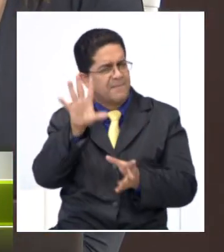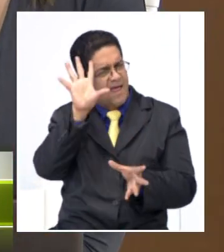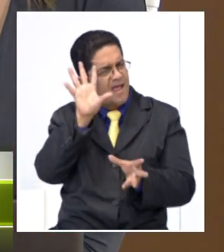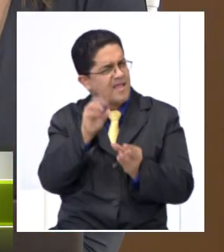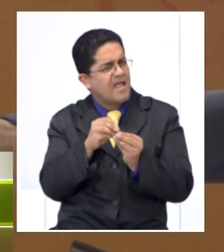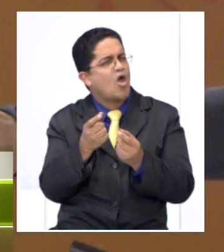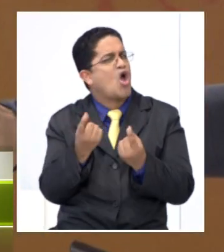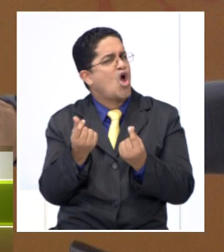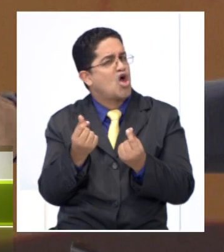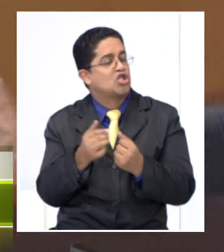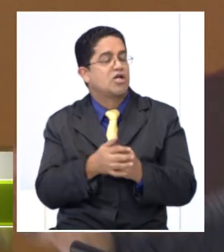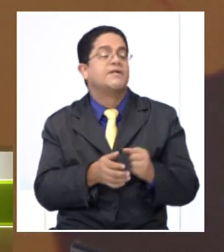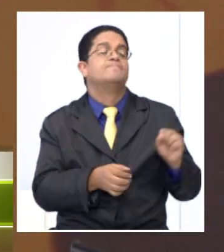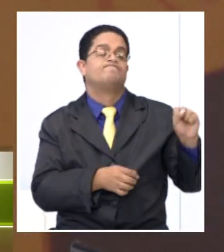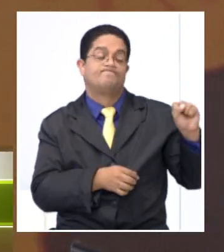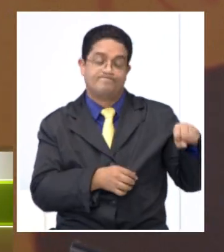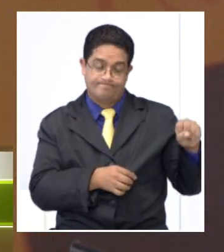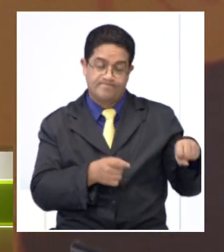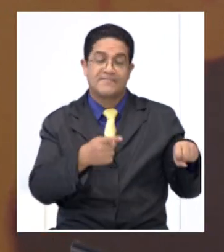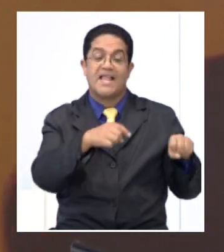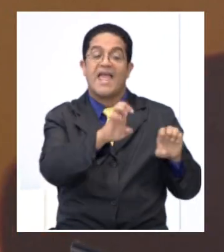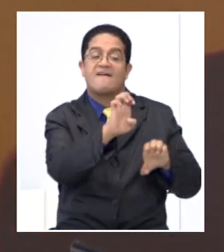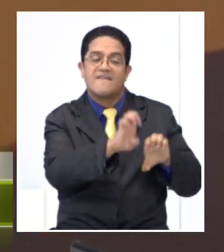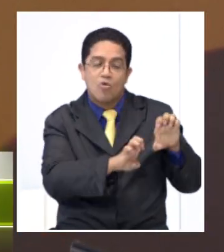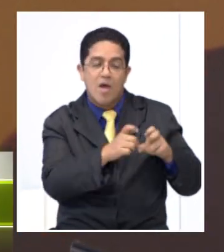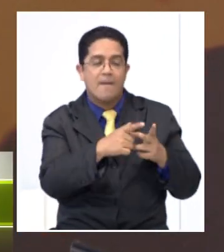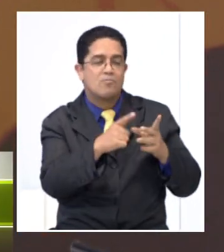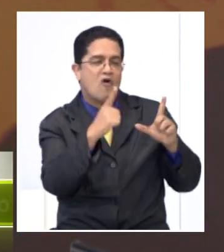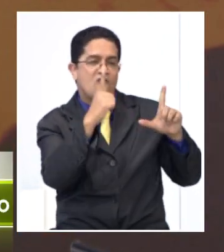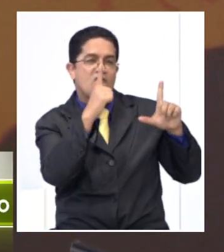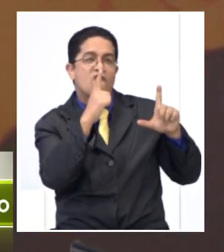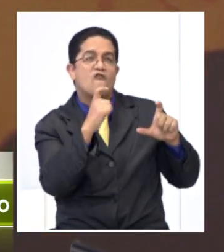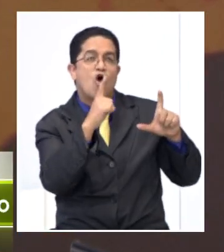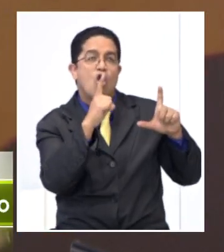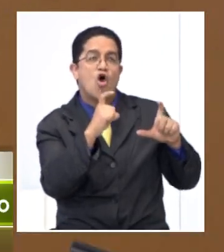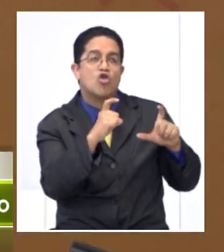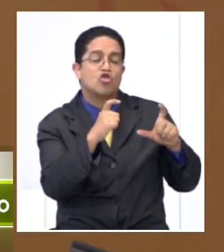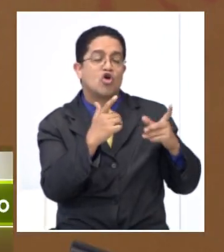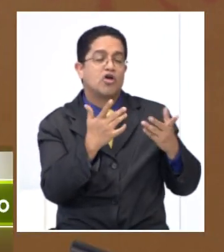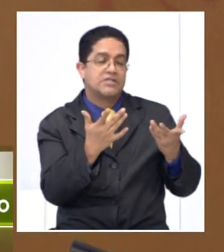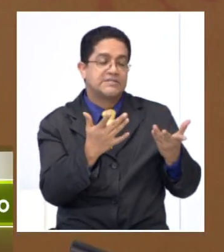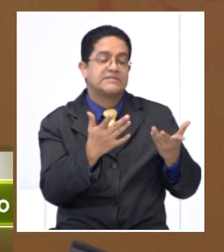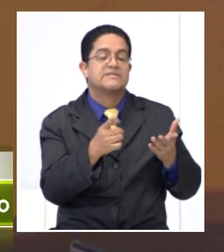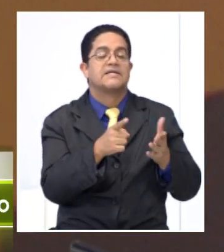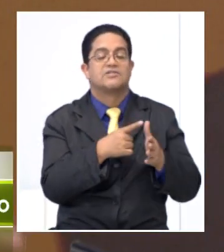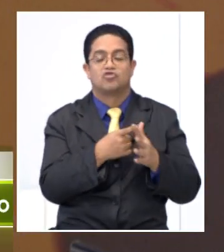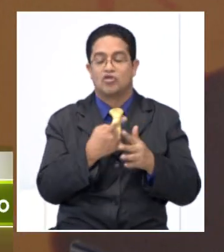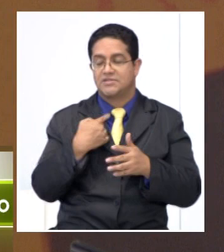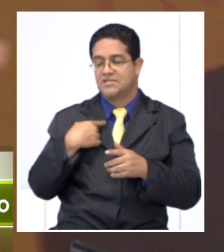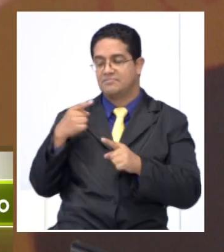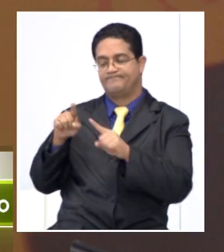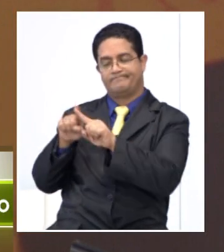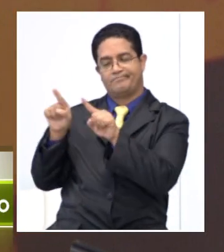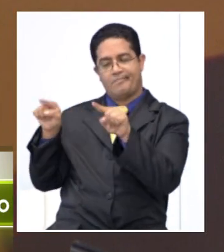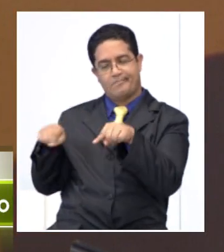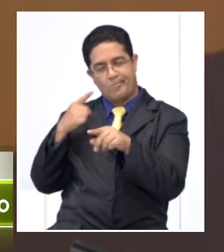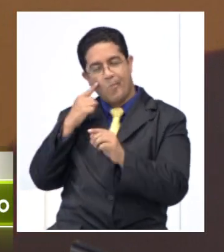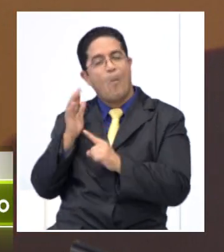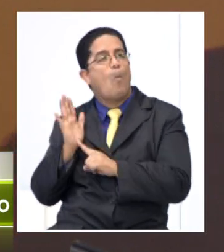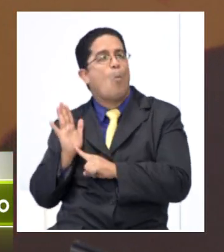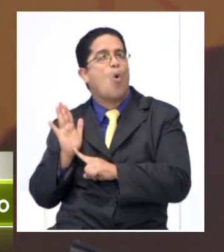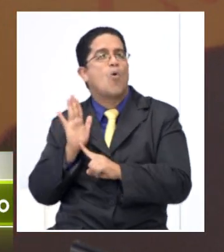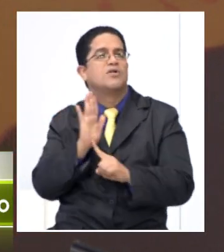Por supuesto que sí. Evaluamos al paciente, le tomamos la foto, sin expectativas, nos vamos a la computadora o al televisor,